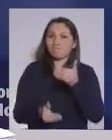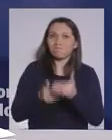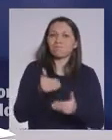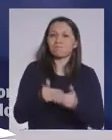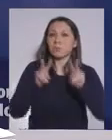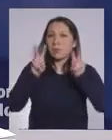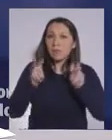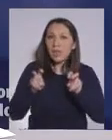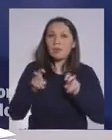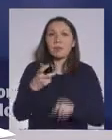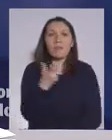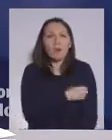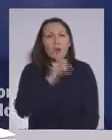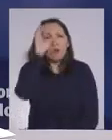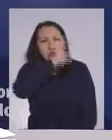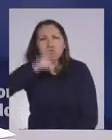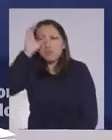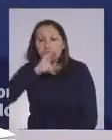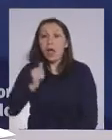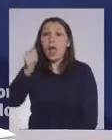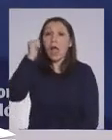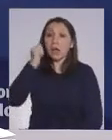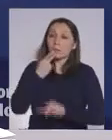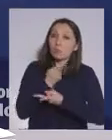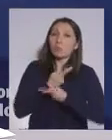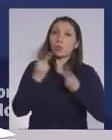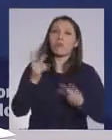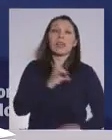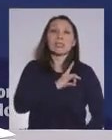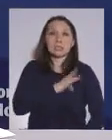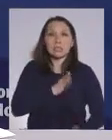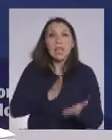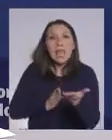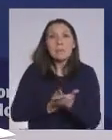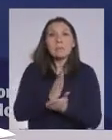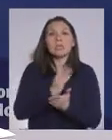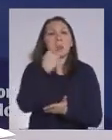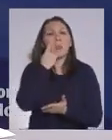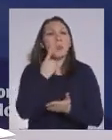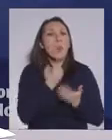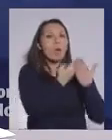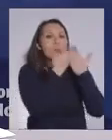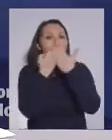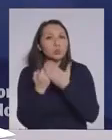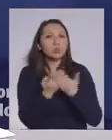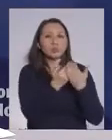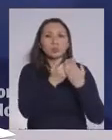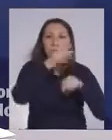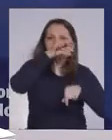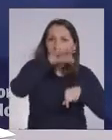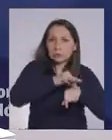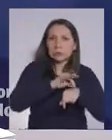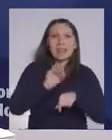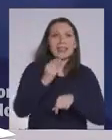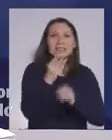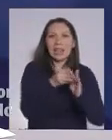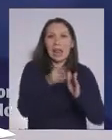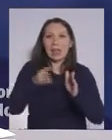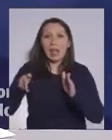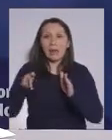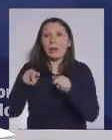en el tema de la vacuna nosotros ayer anunciamos que en chile se inicia un estudio clínico tercera fase